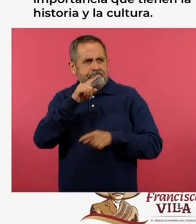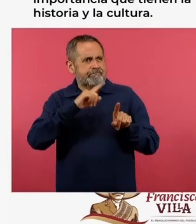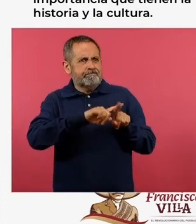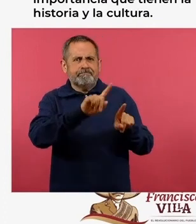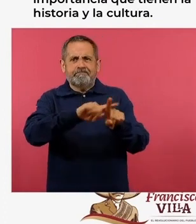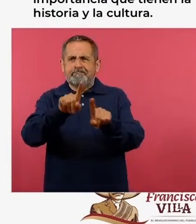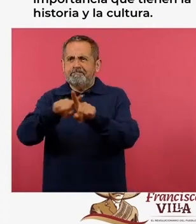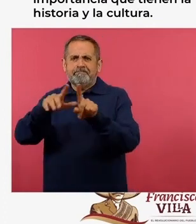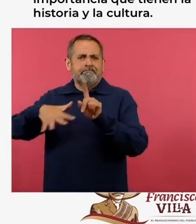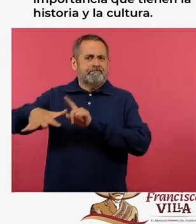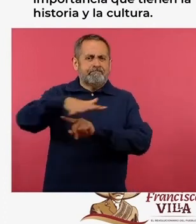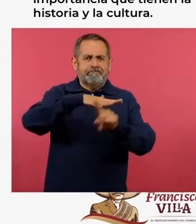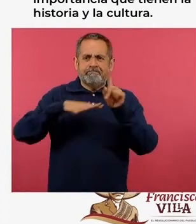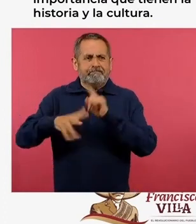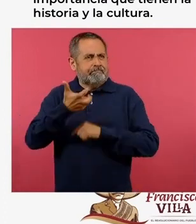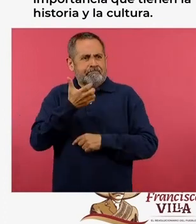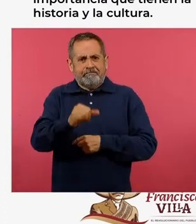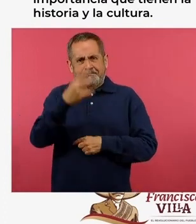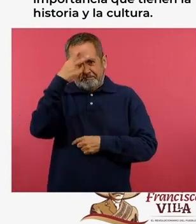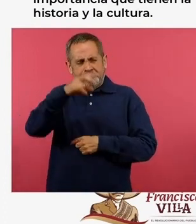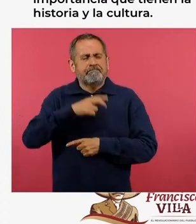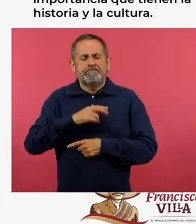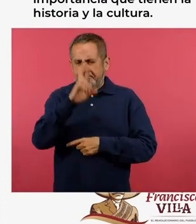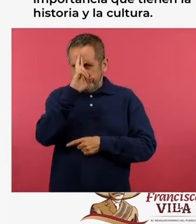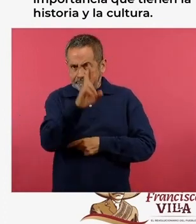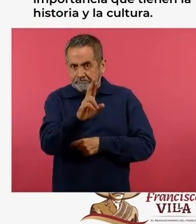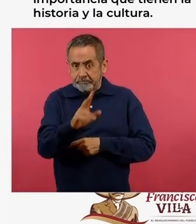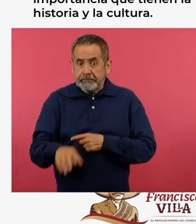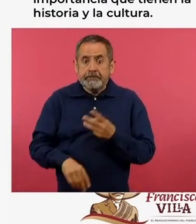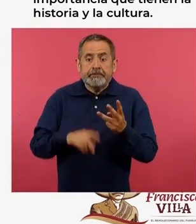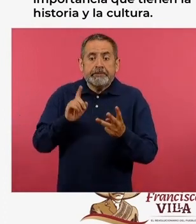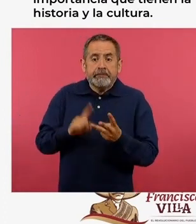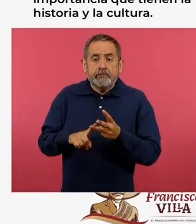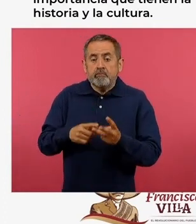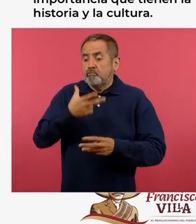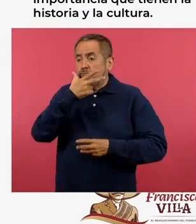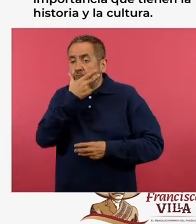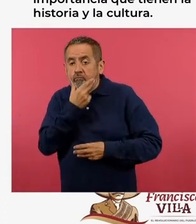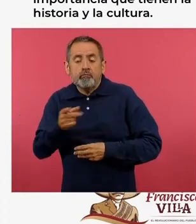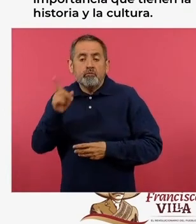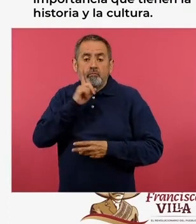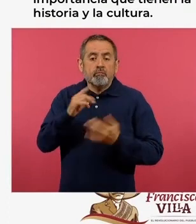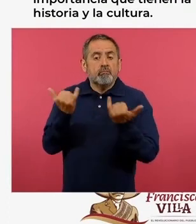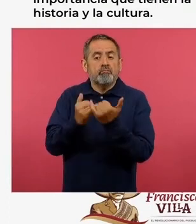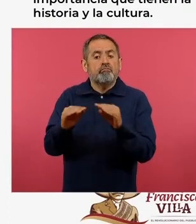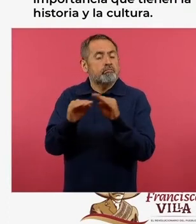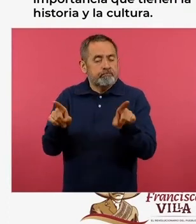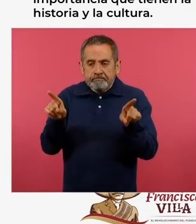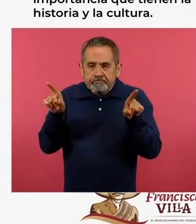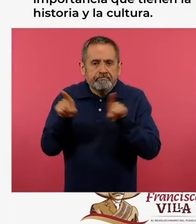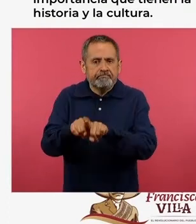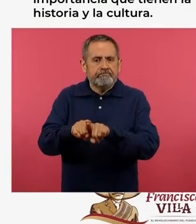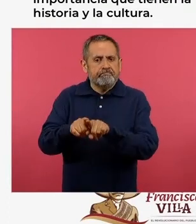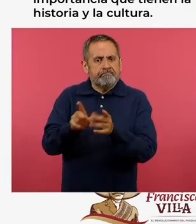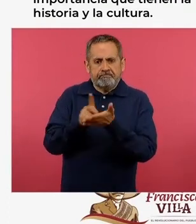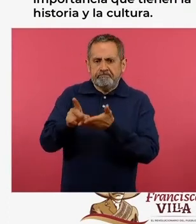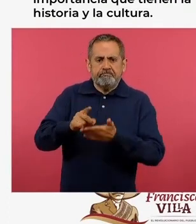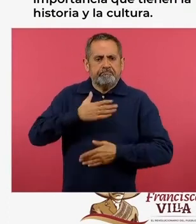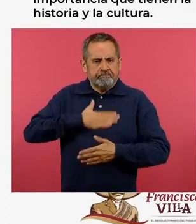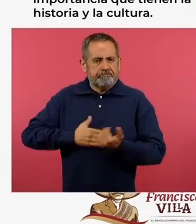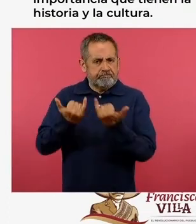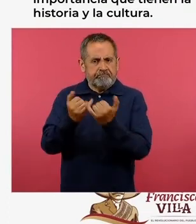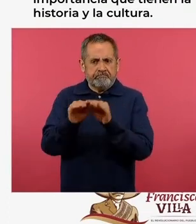que caracterizan la nación mexicana. Que reconozcan que mujeres y hombres son personas que gozan de los mismos derechos,